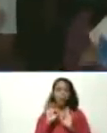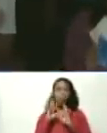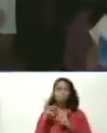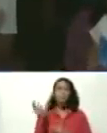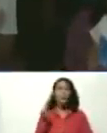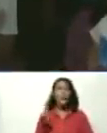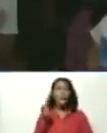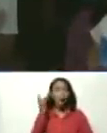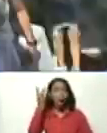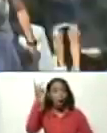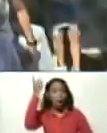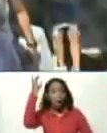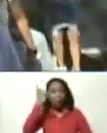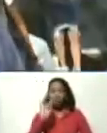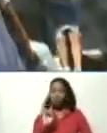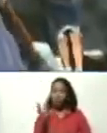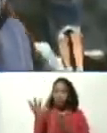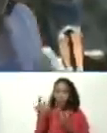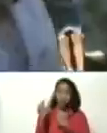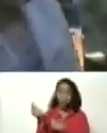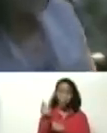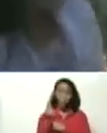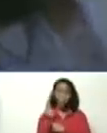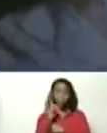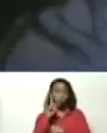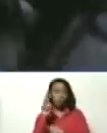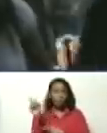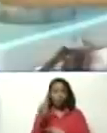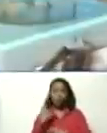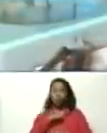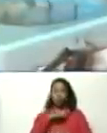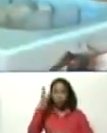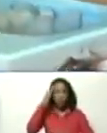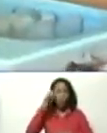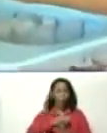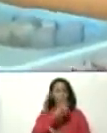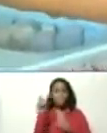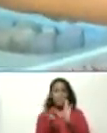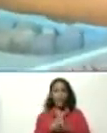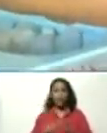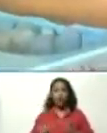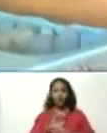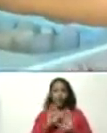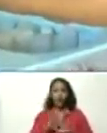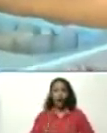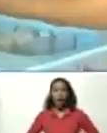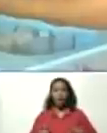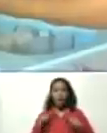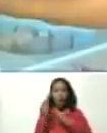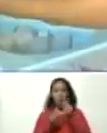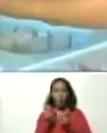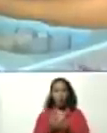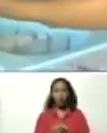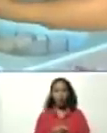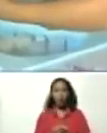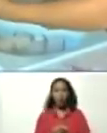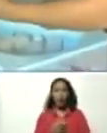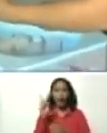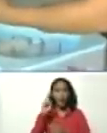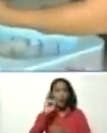Lucrecia. Nadie. Nosotros sabemos la vida como es. La cumbre, la